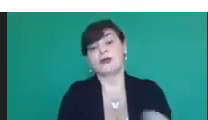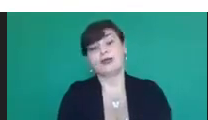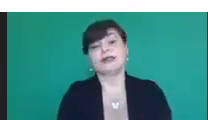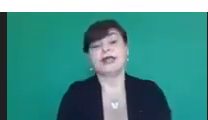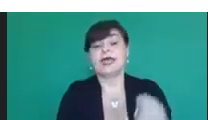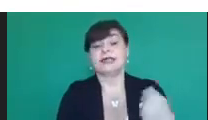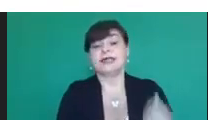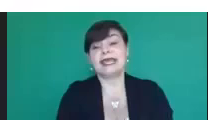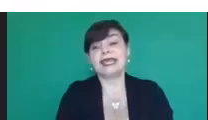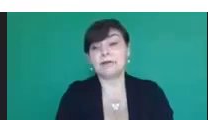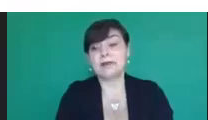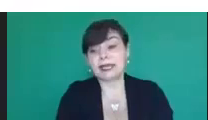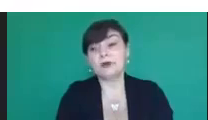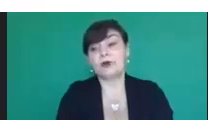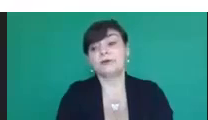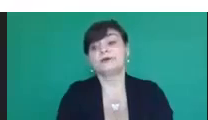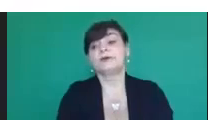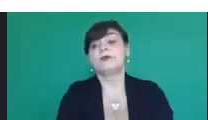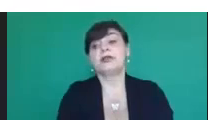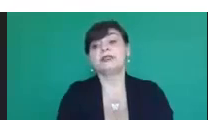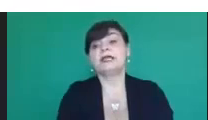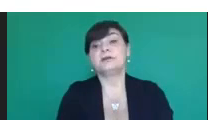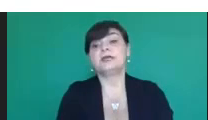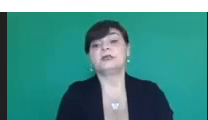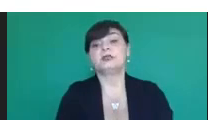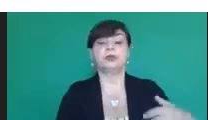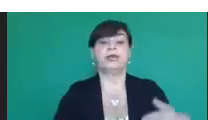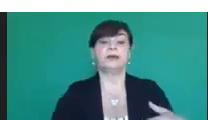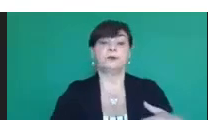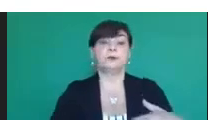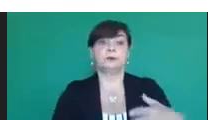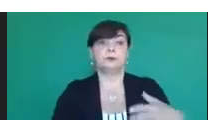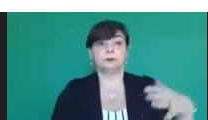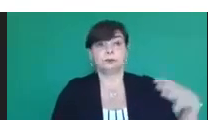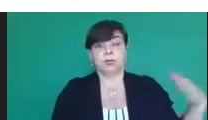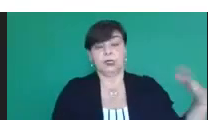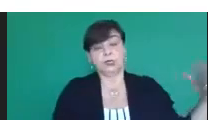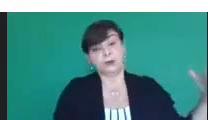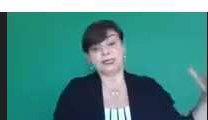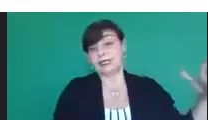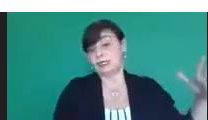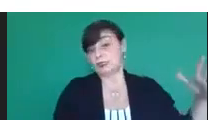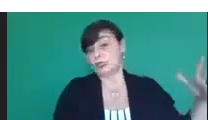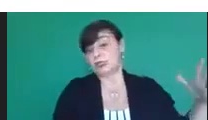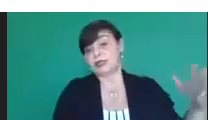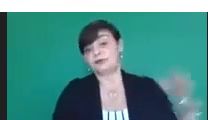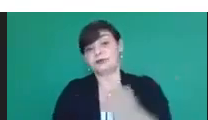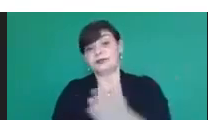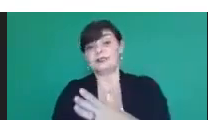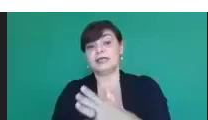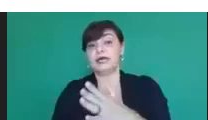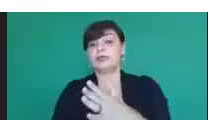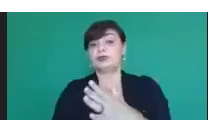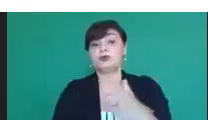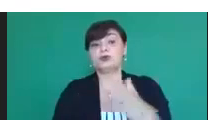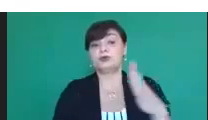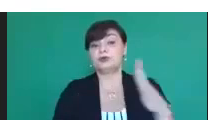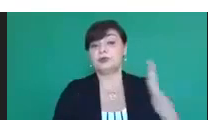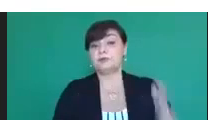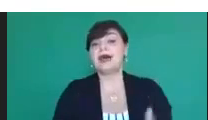correcta del manejo de los alimentos, porque no vaya a ser que todo el esfuerzo que se ha hecho en